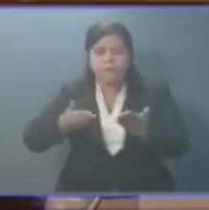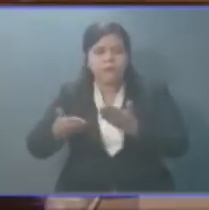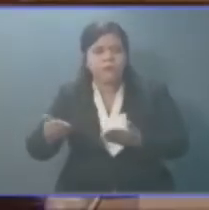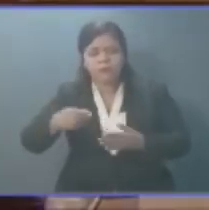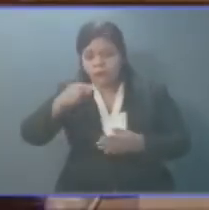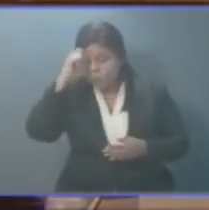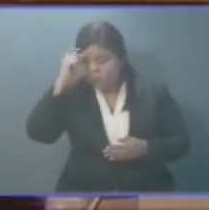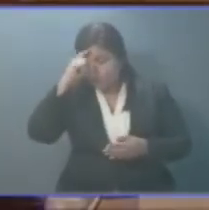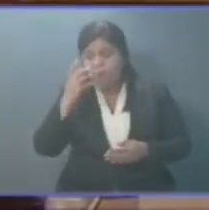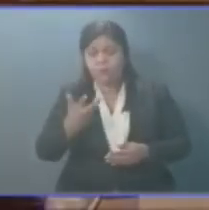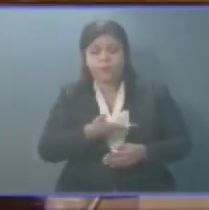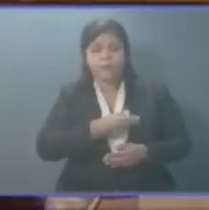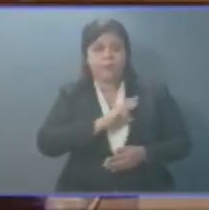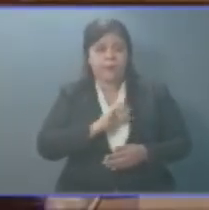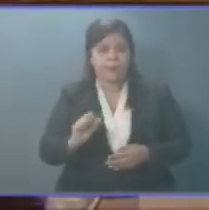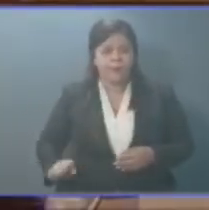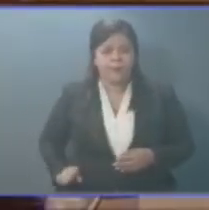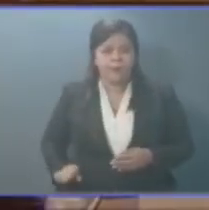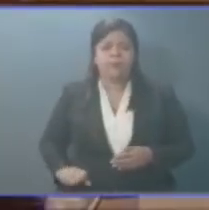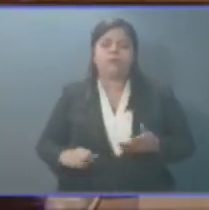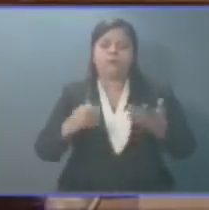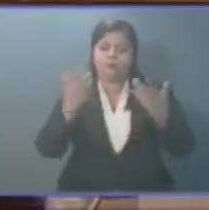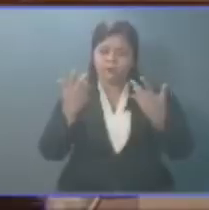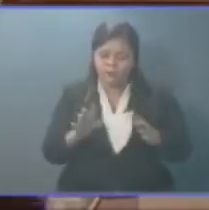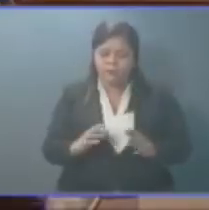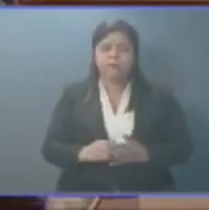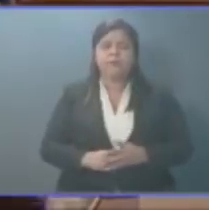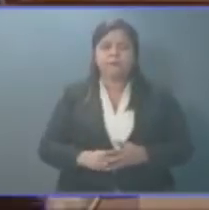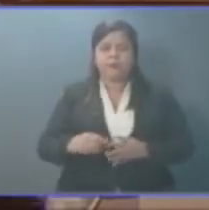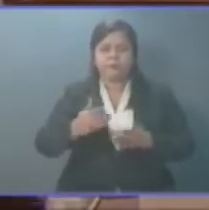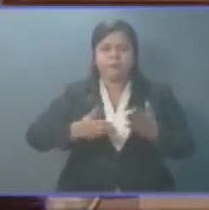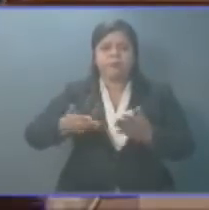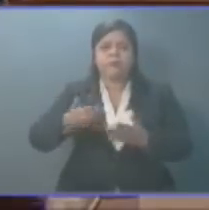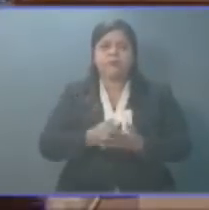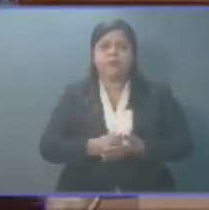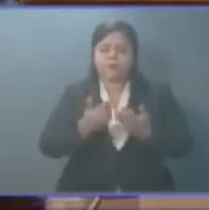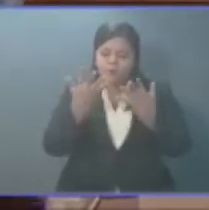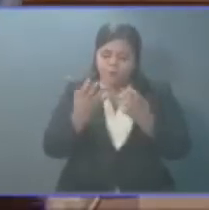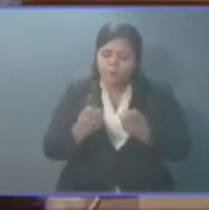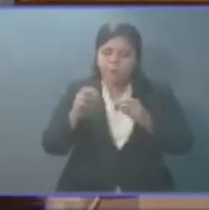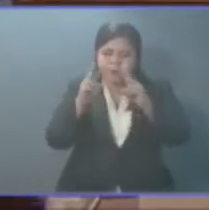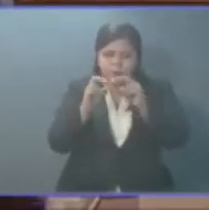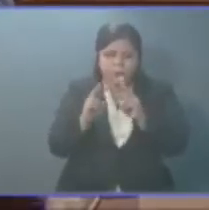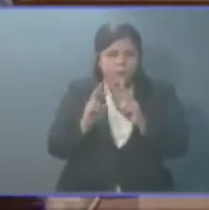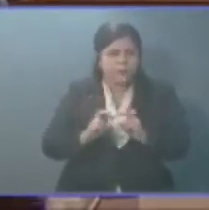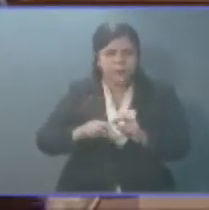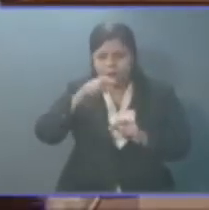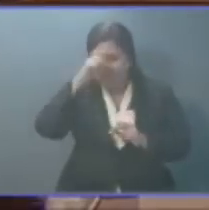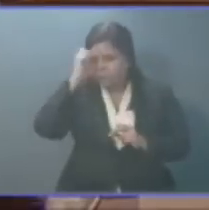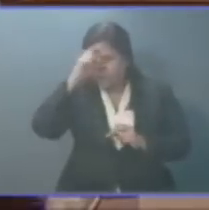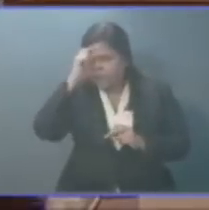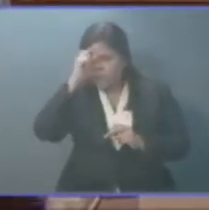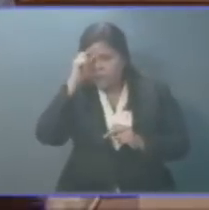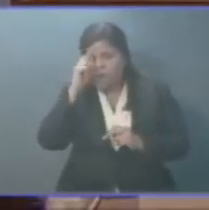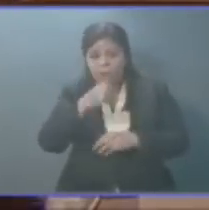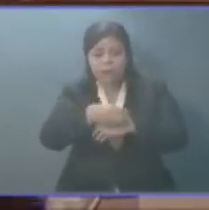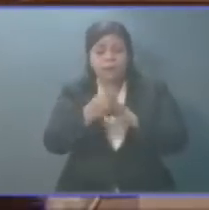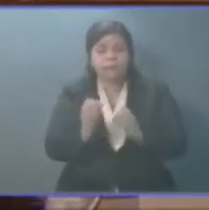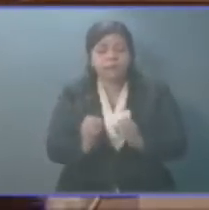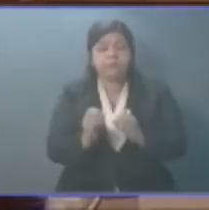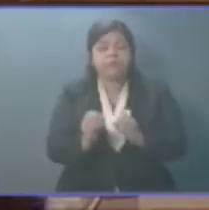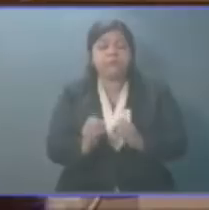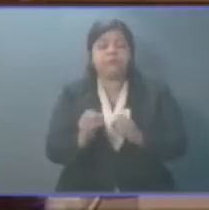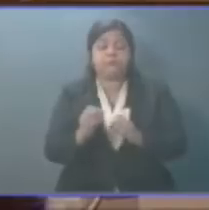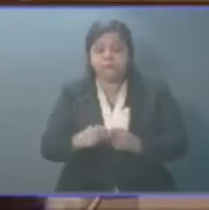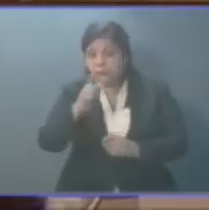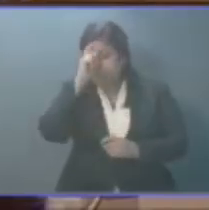Salvador. Hemos creado la unidad del mercado laboral para tener el diagnóstico del mercado laboral, y la unidad de inteligencia del mercado